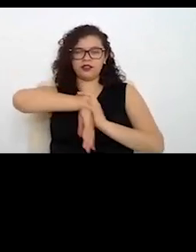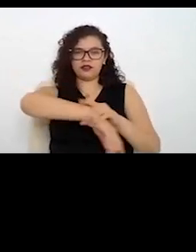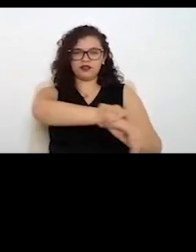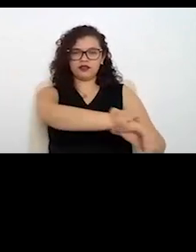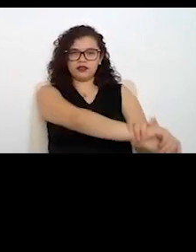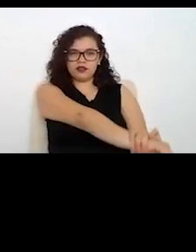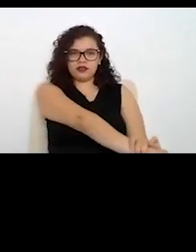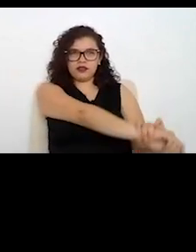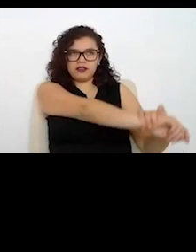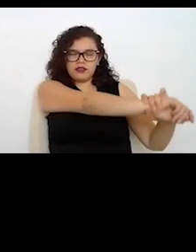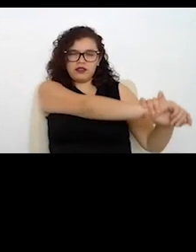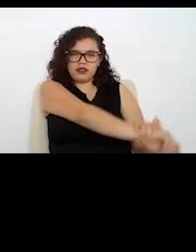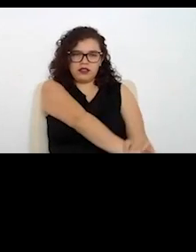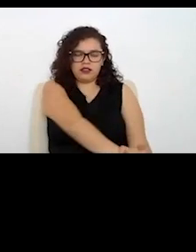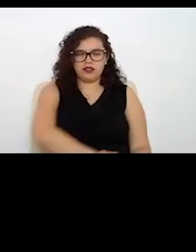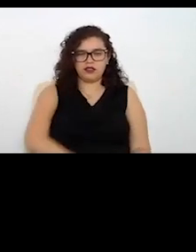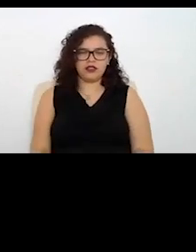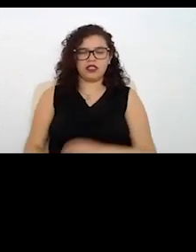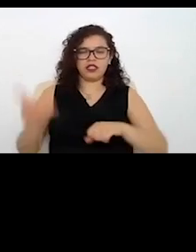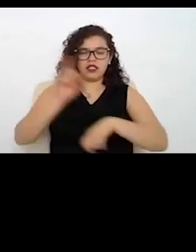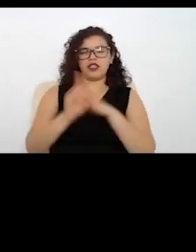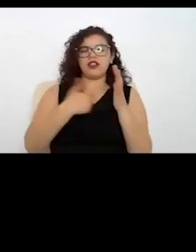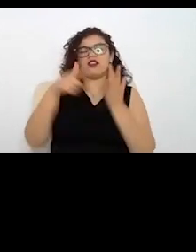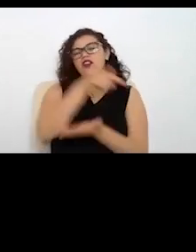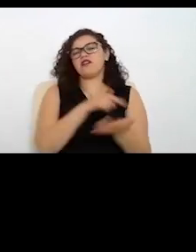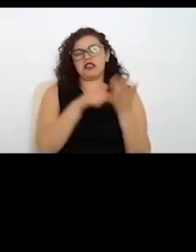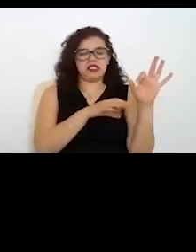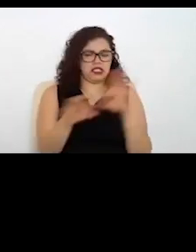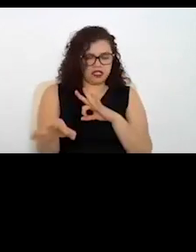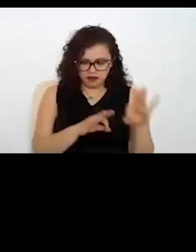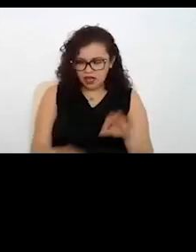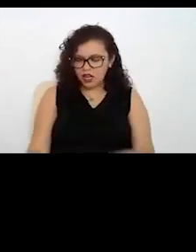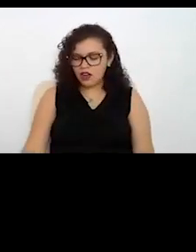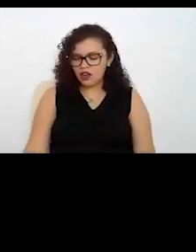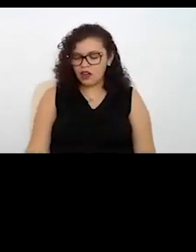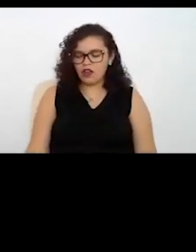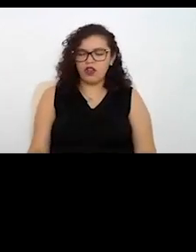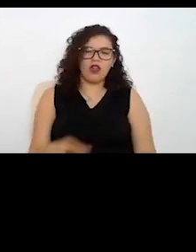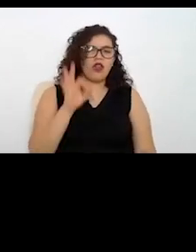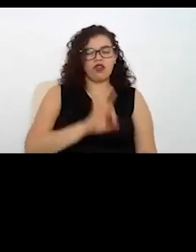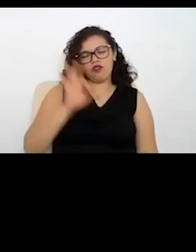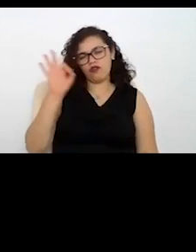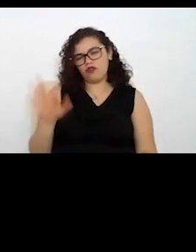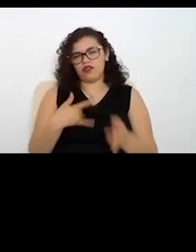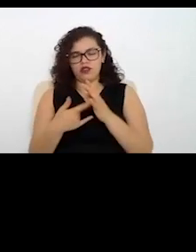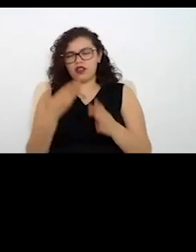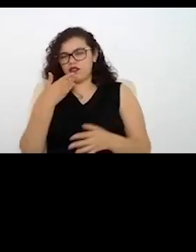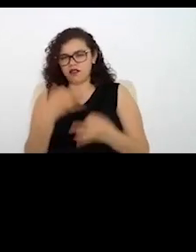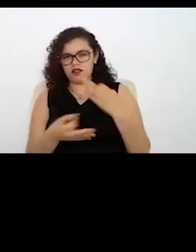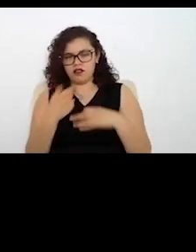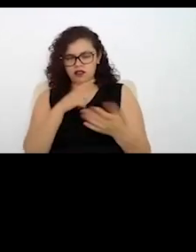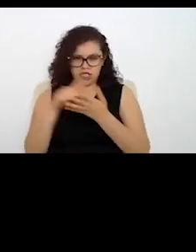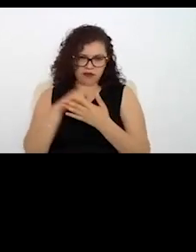los días, horas y lugares en los cuales inician los trabajos, fechas, lugares y horas donde se van a llevar a cabo las actividades de